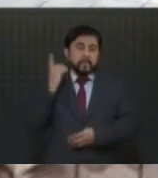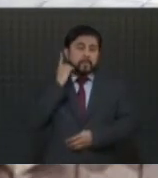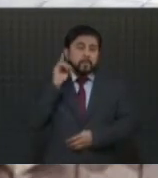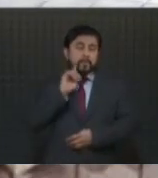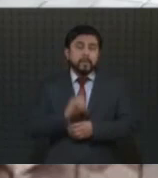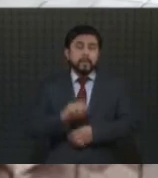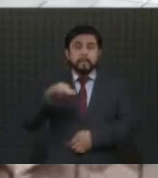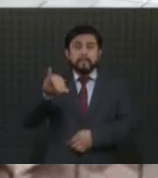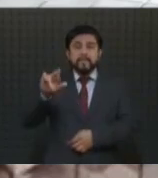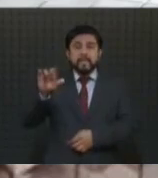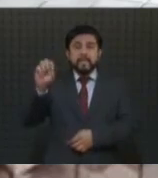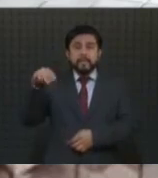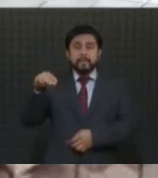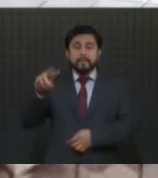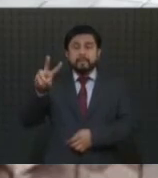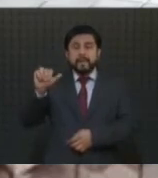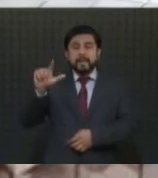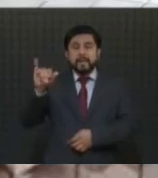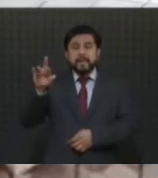Miriam Valeria Cruz.